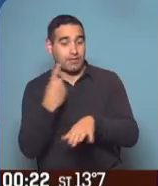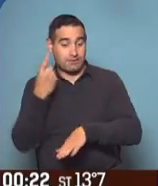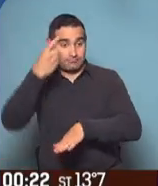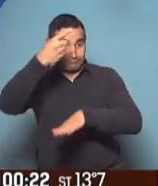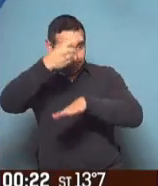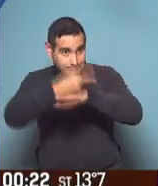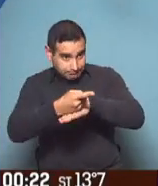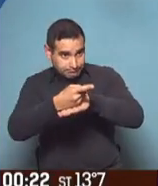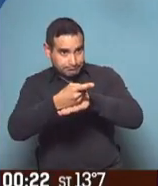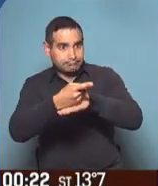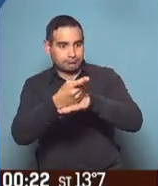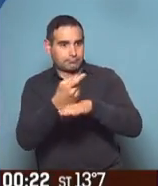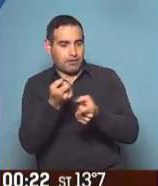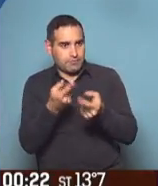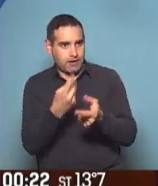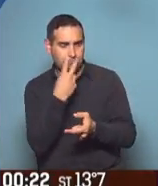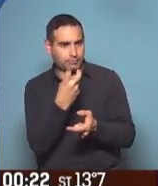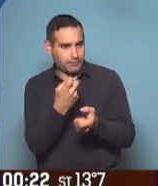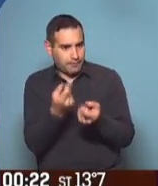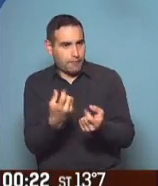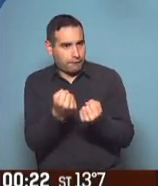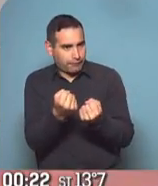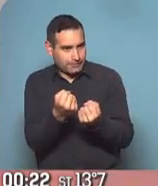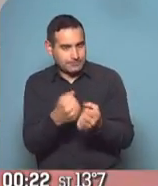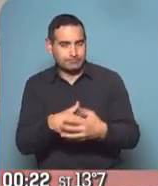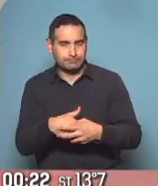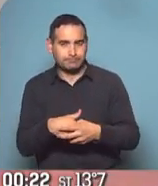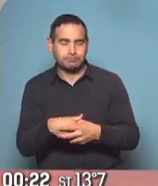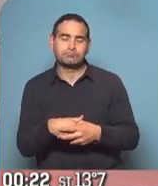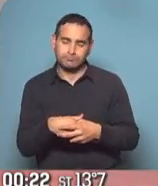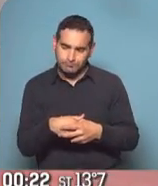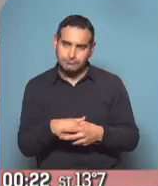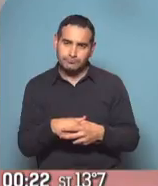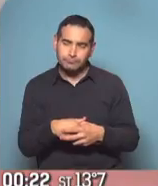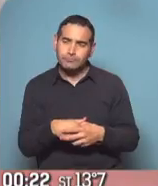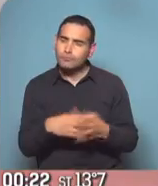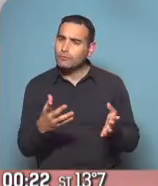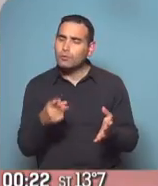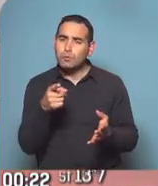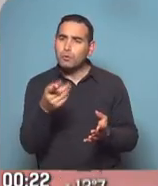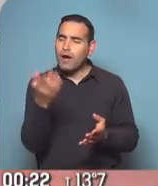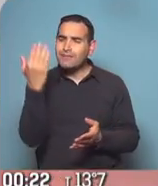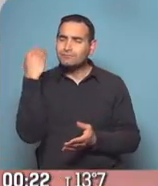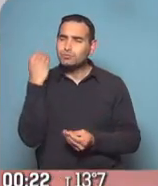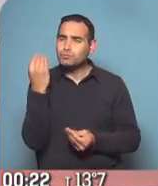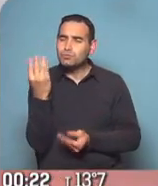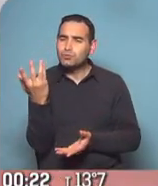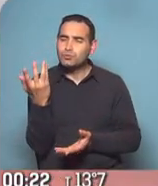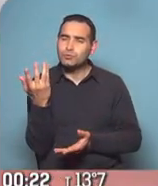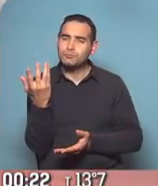se le da la potencia eléctrica necesaria y cómo vivió ese